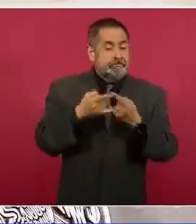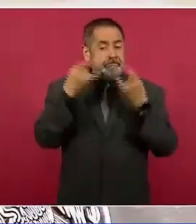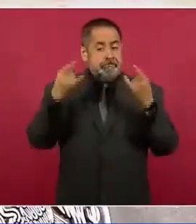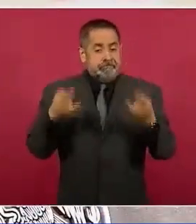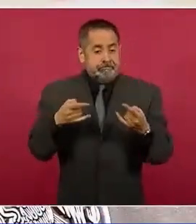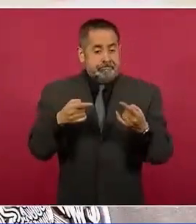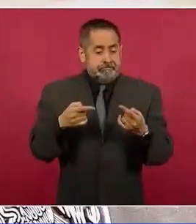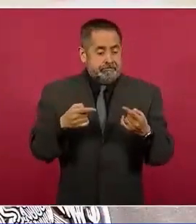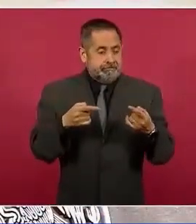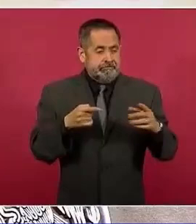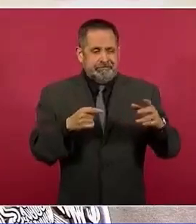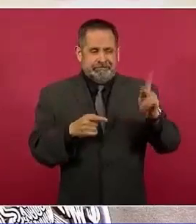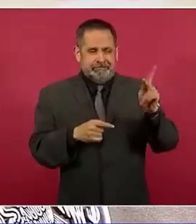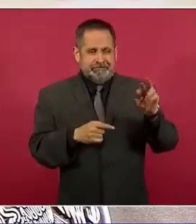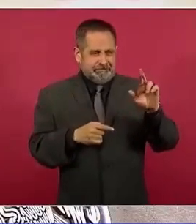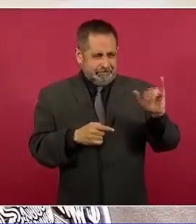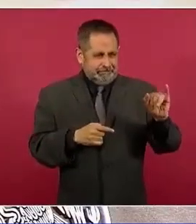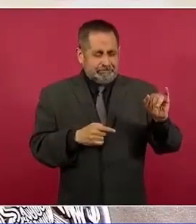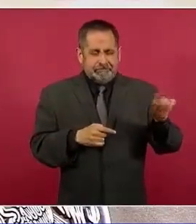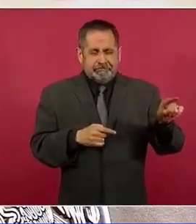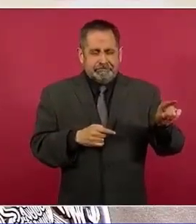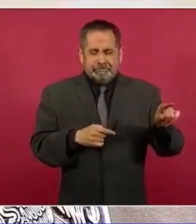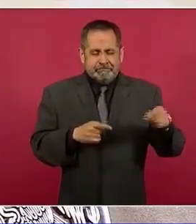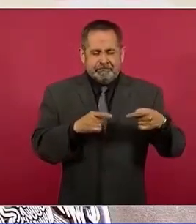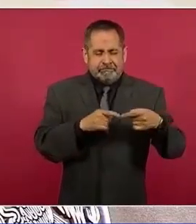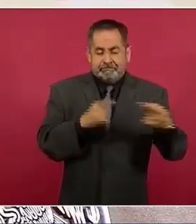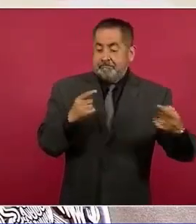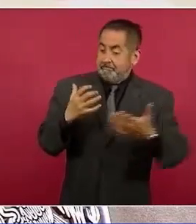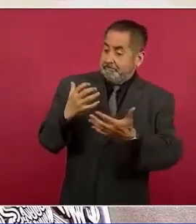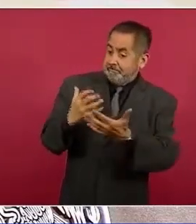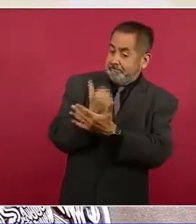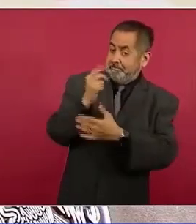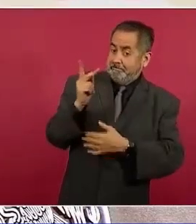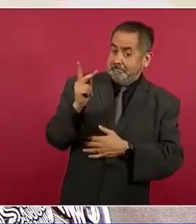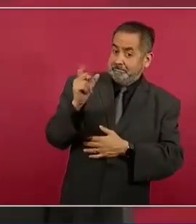la oposición gana la presidencia en el 2000